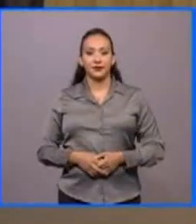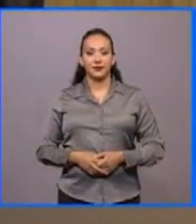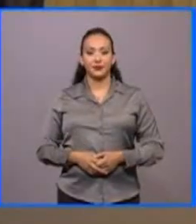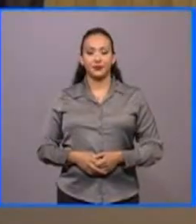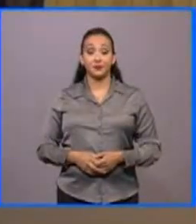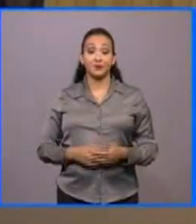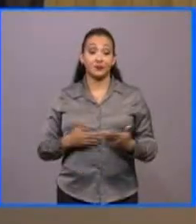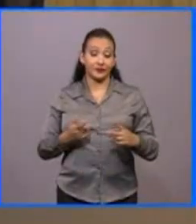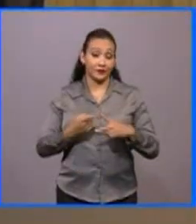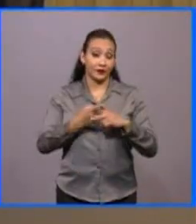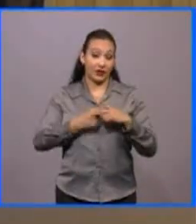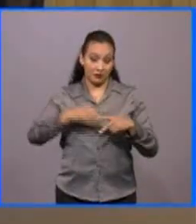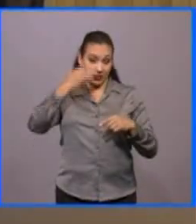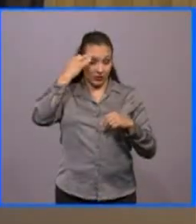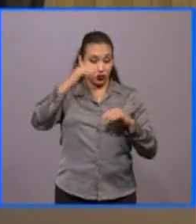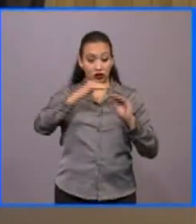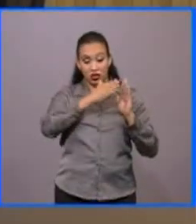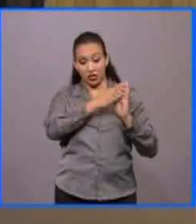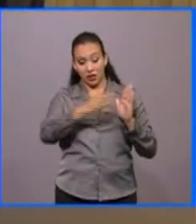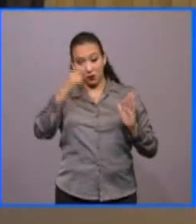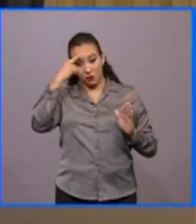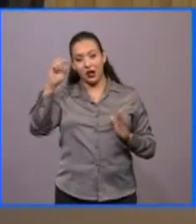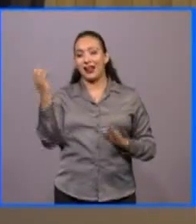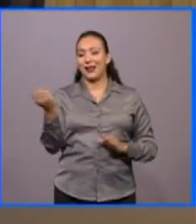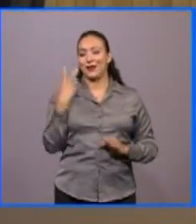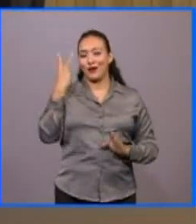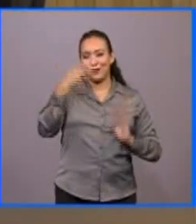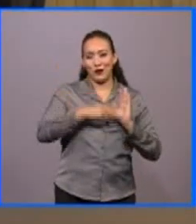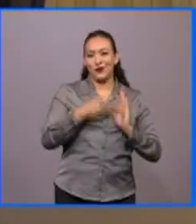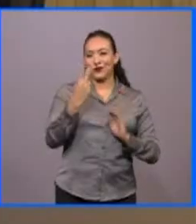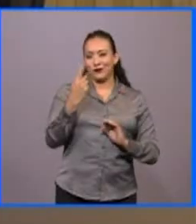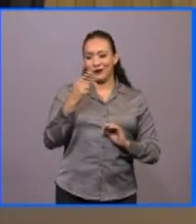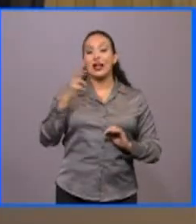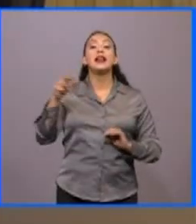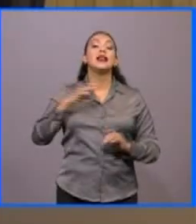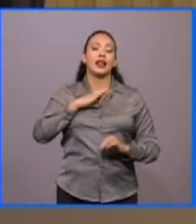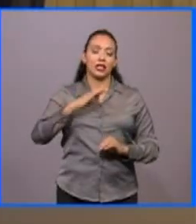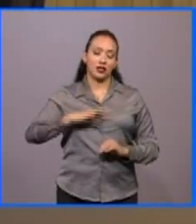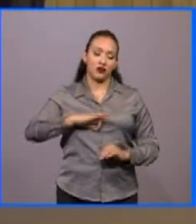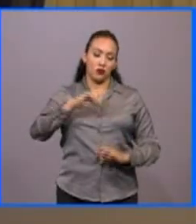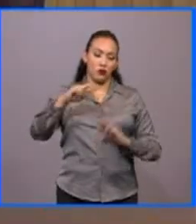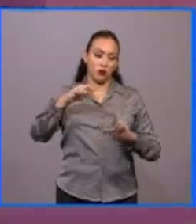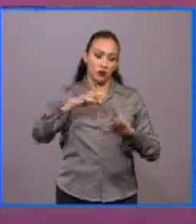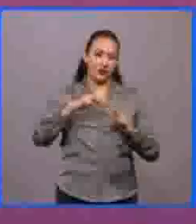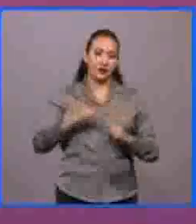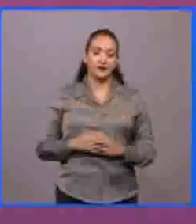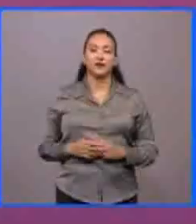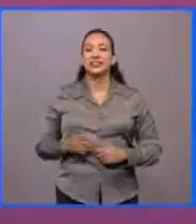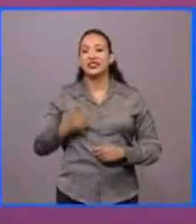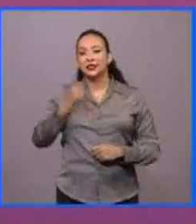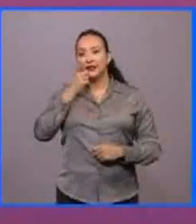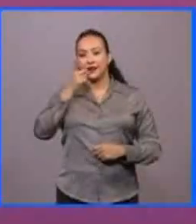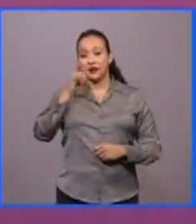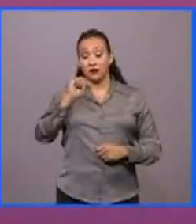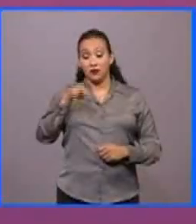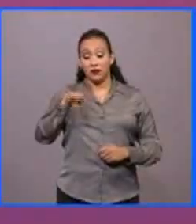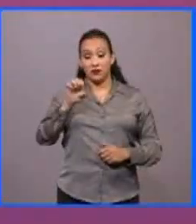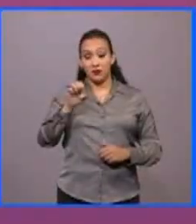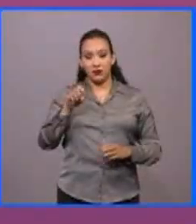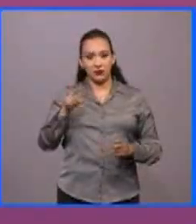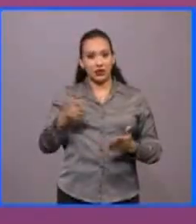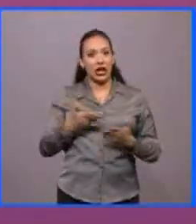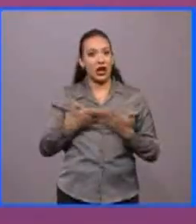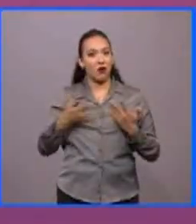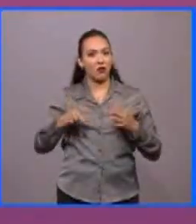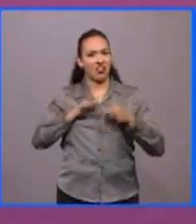Al poner en marcha el ciclo de conferencias 2025 de la Sala Regional Toluca del Tribunal Electoral, aseguró que el INE será muy